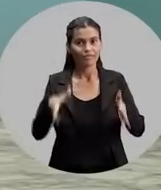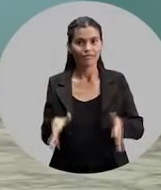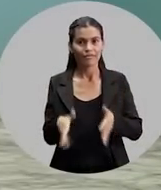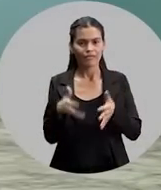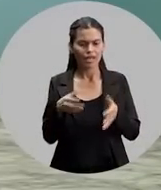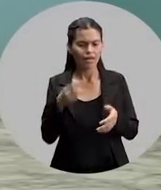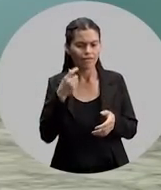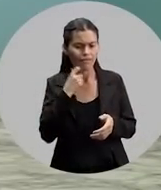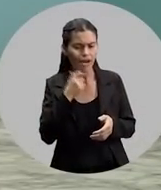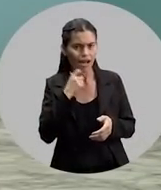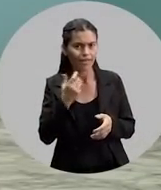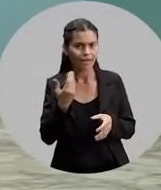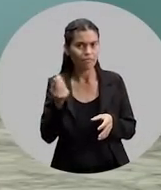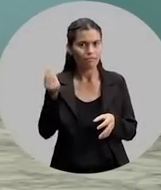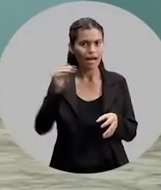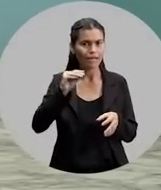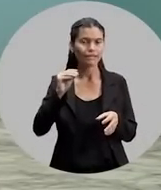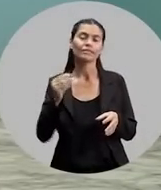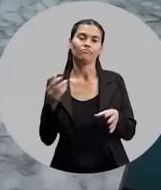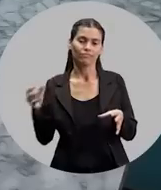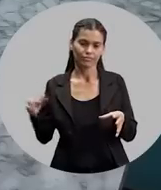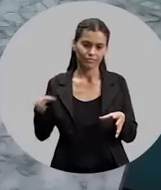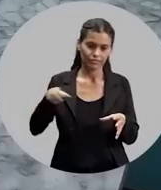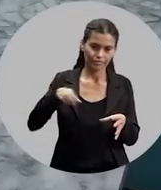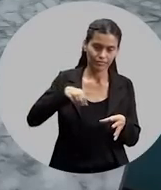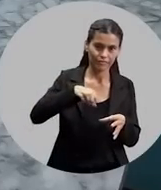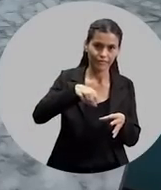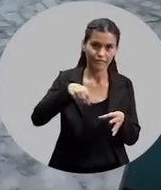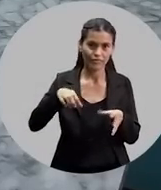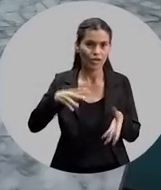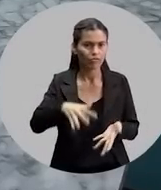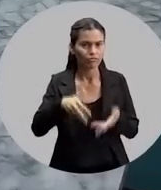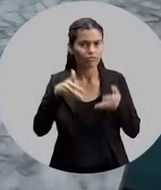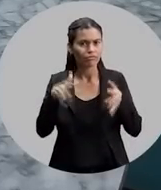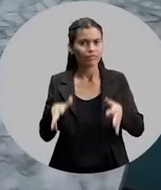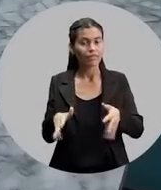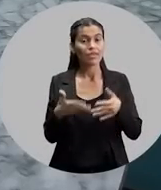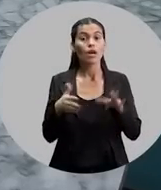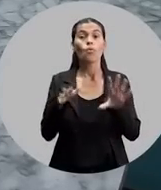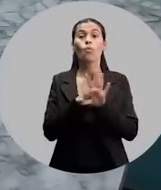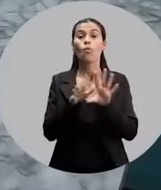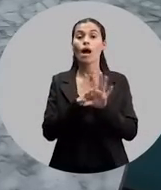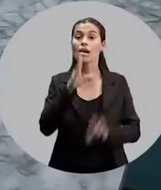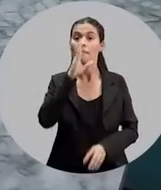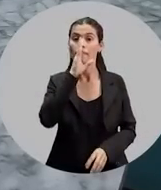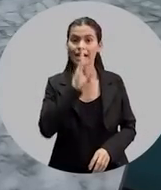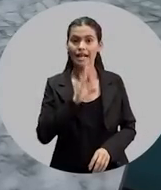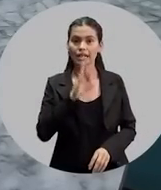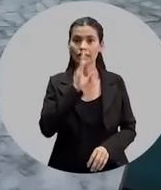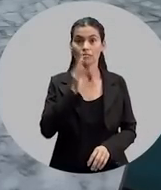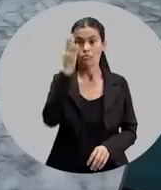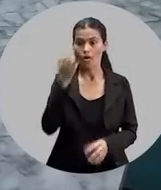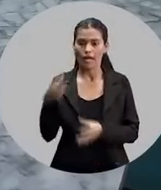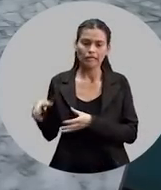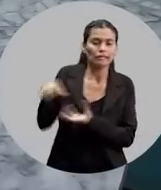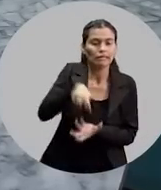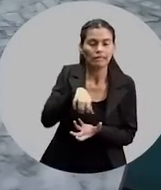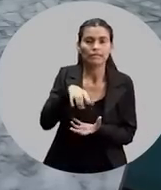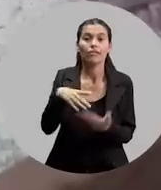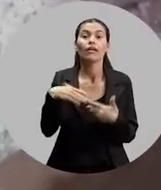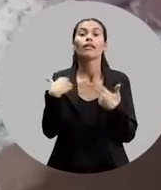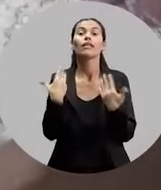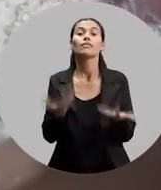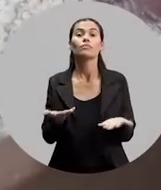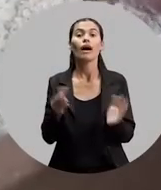que falta aún, entonces vamos a agregarle más. Tener mucha paciencia porque agarras y le derramas de